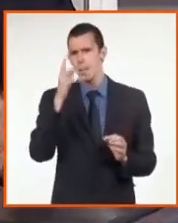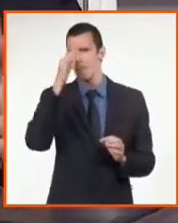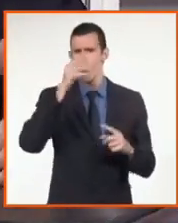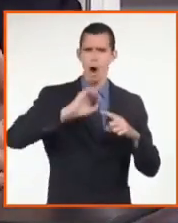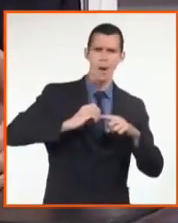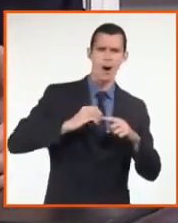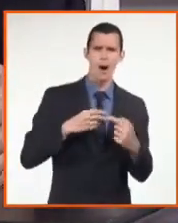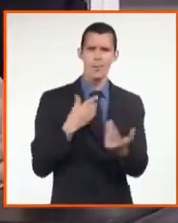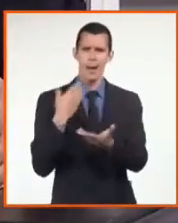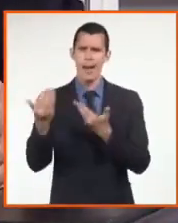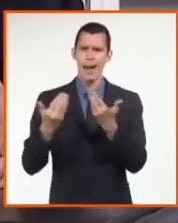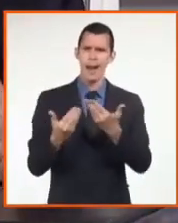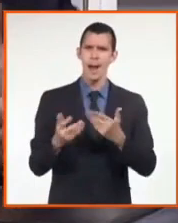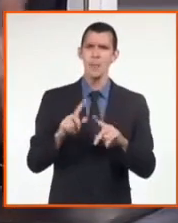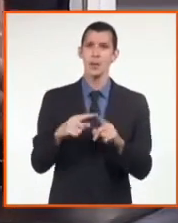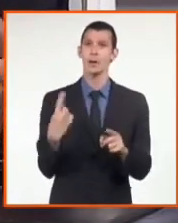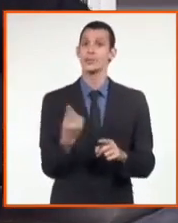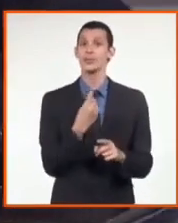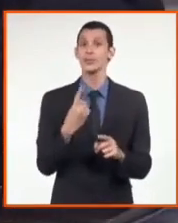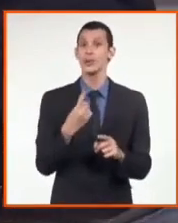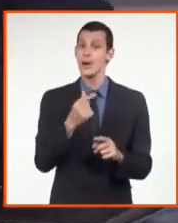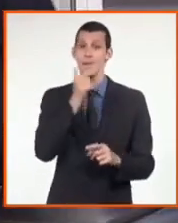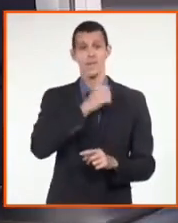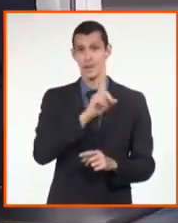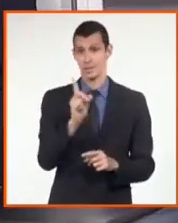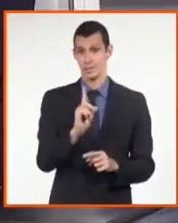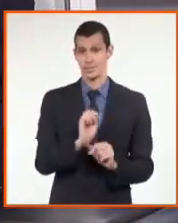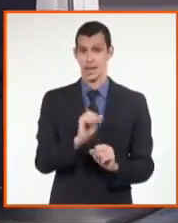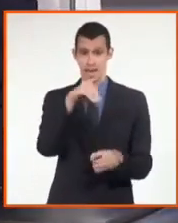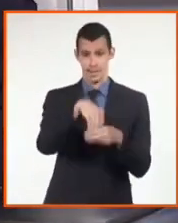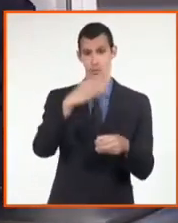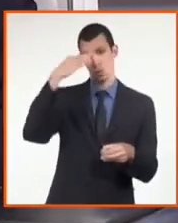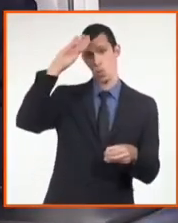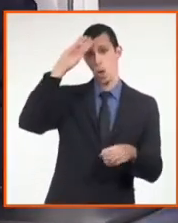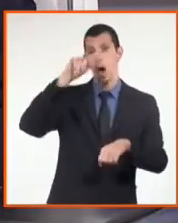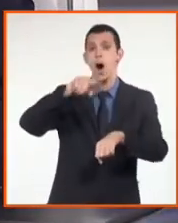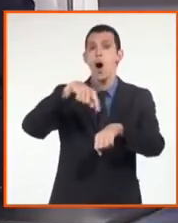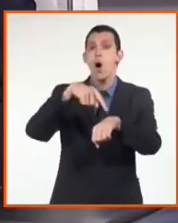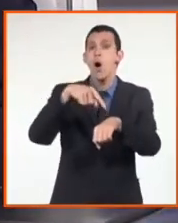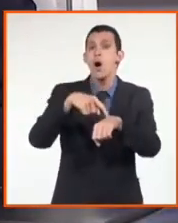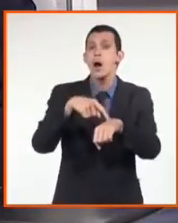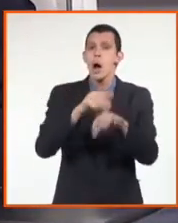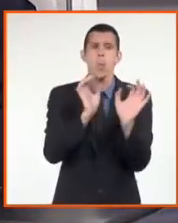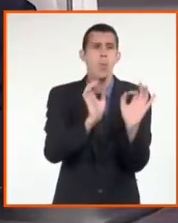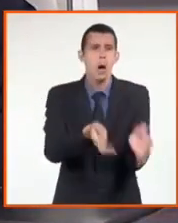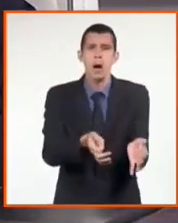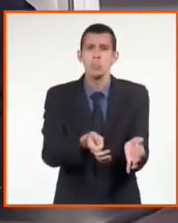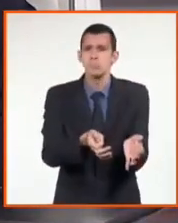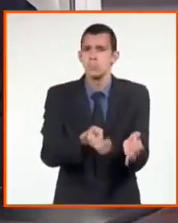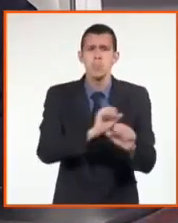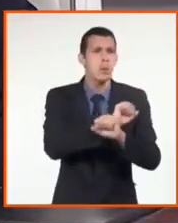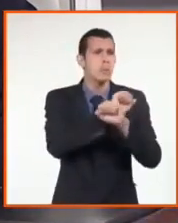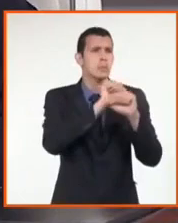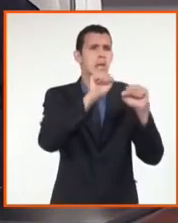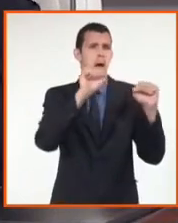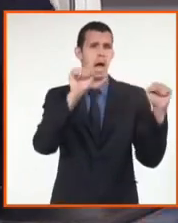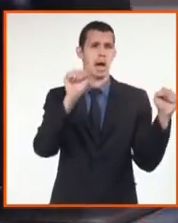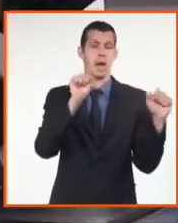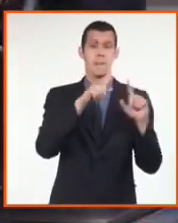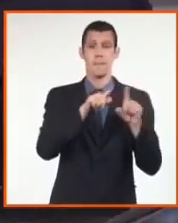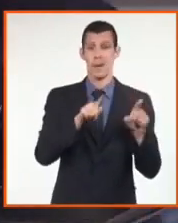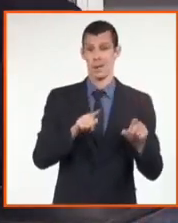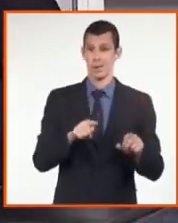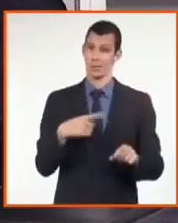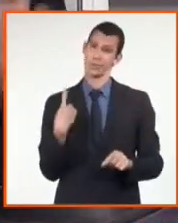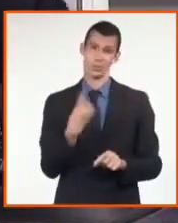tuvimos que trabajar con 14 usos horarios o sea cuando nosotros estábamos todavía con la cabeza en la almohada ya fiji